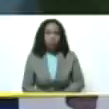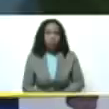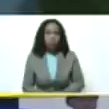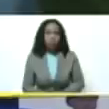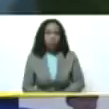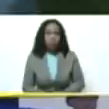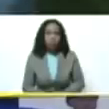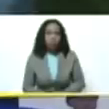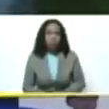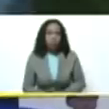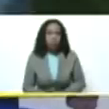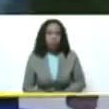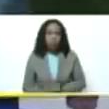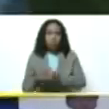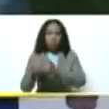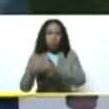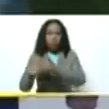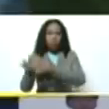Han salido